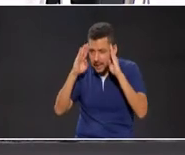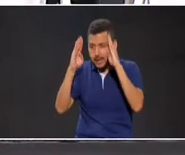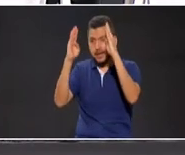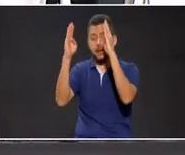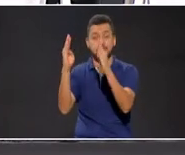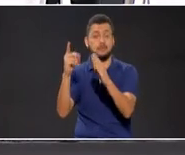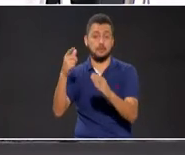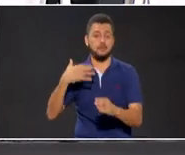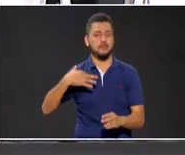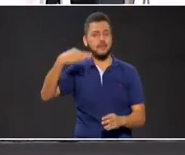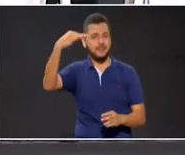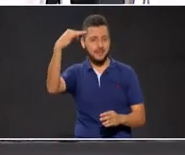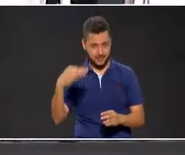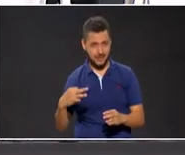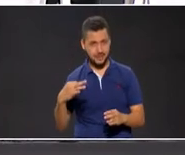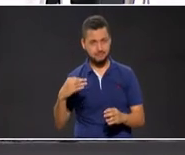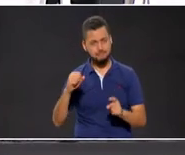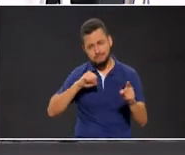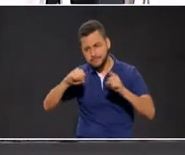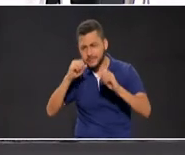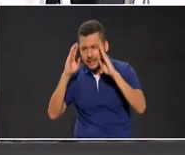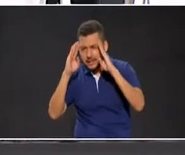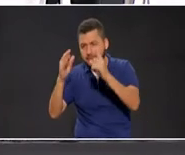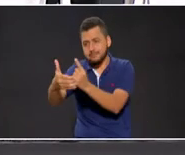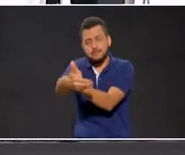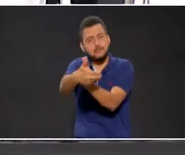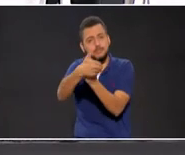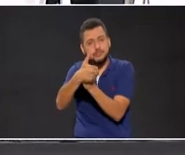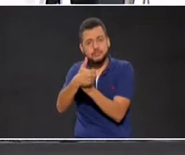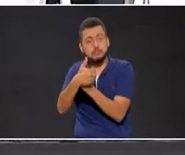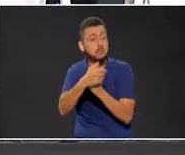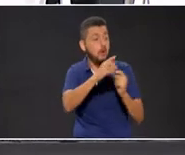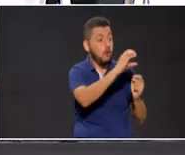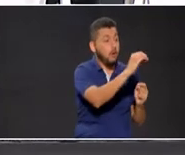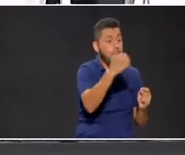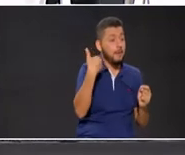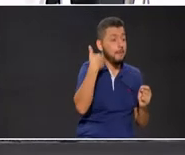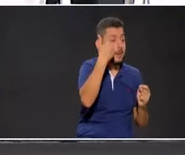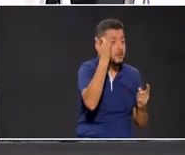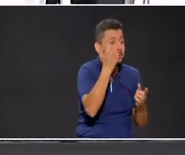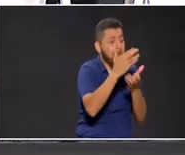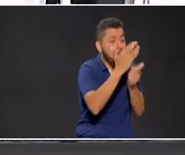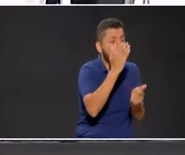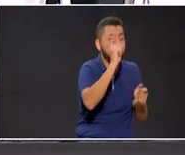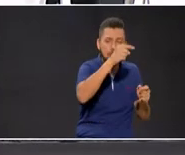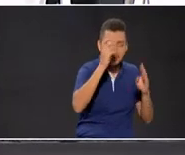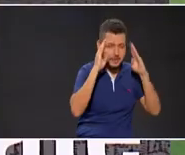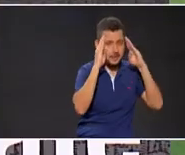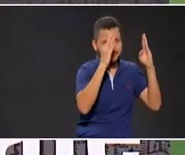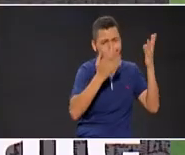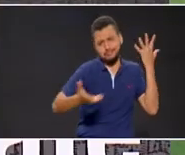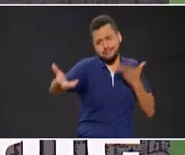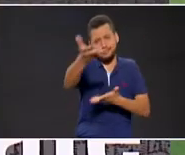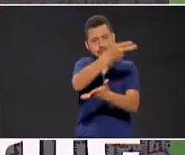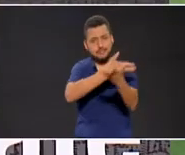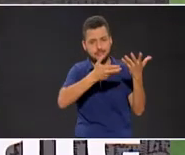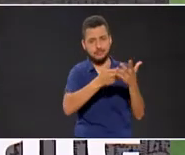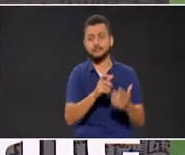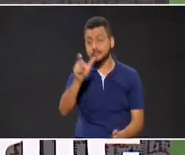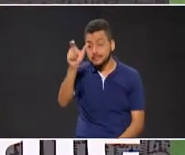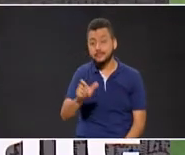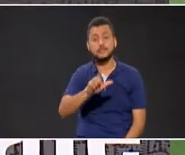que tenemos que proteger y tenemos que cuidar de su vida y de su integridad candidato luis guillermo el de su